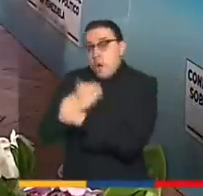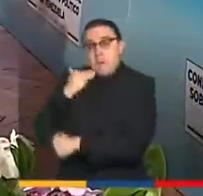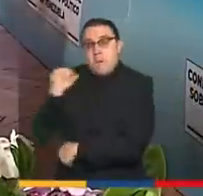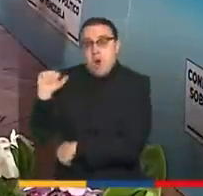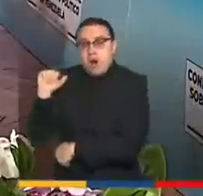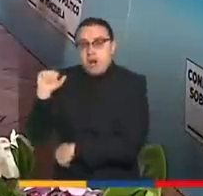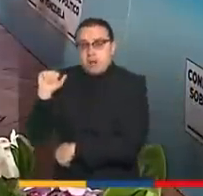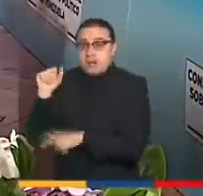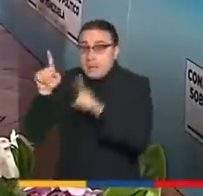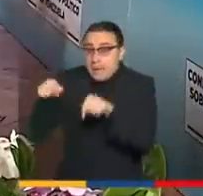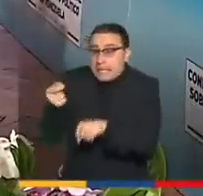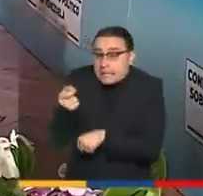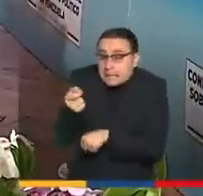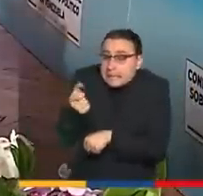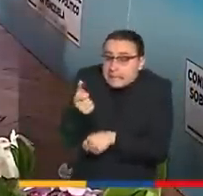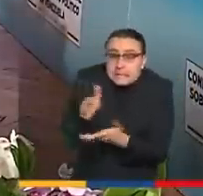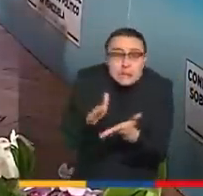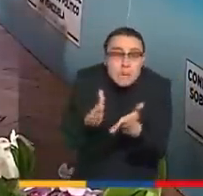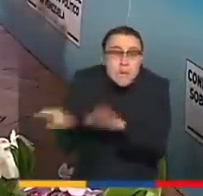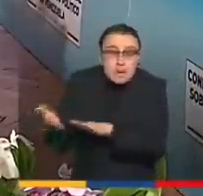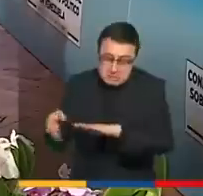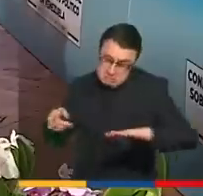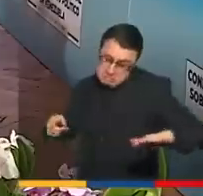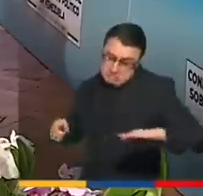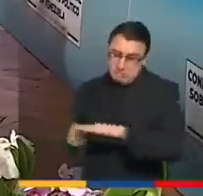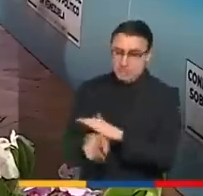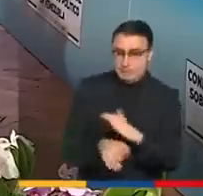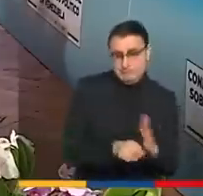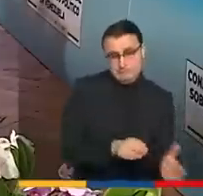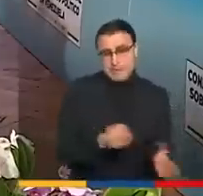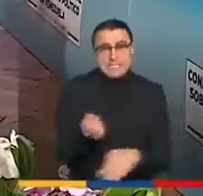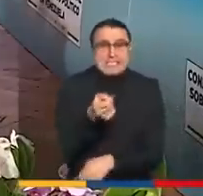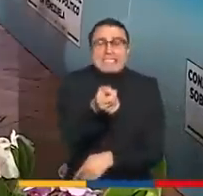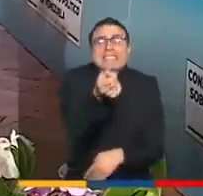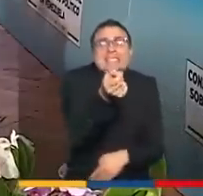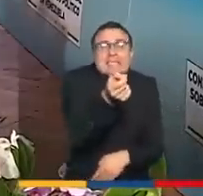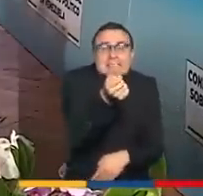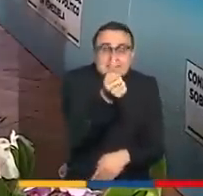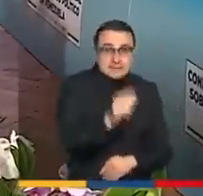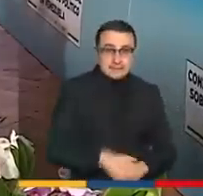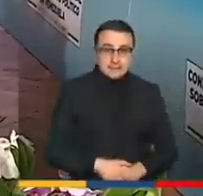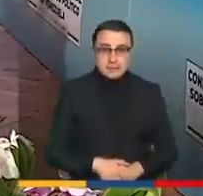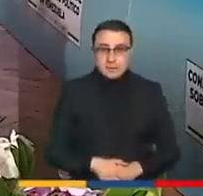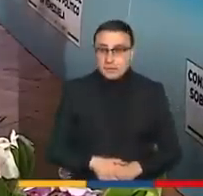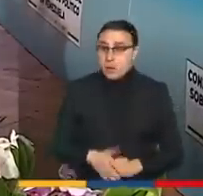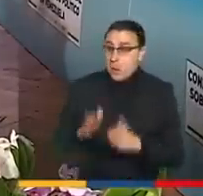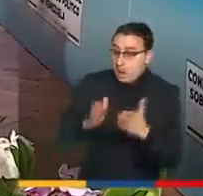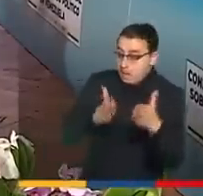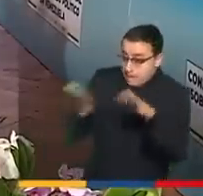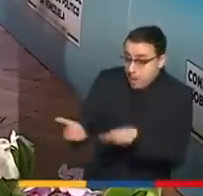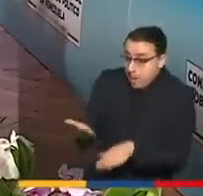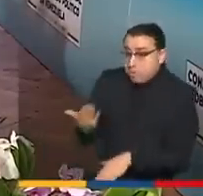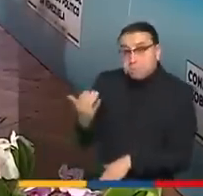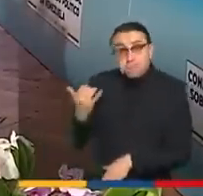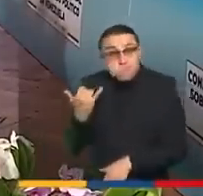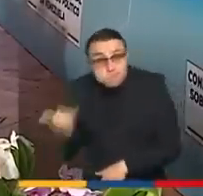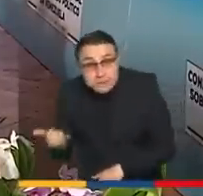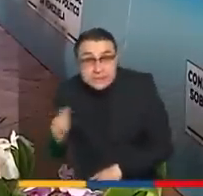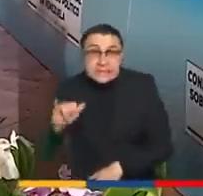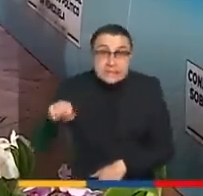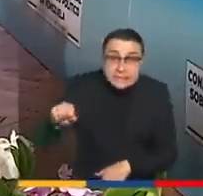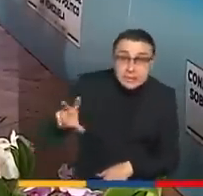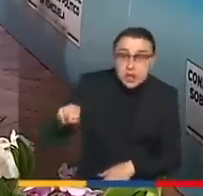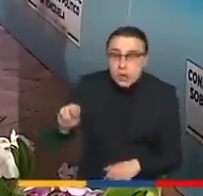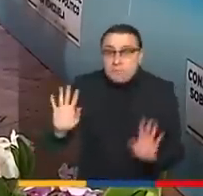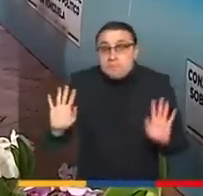su muerte, asesinado. Al final no se sabe si fue asesinado o no, pero por allí se escapó en